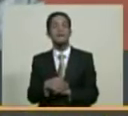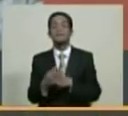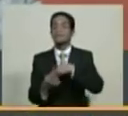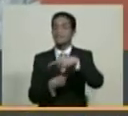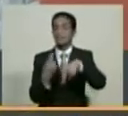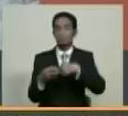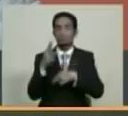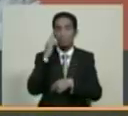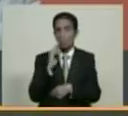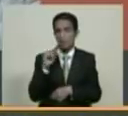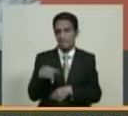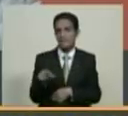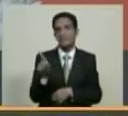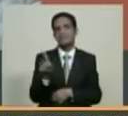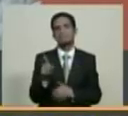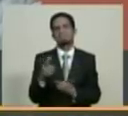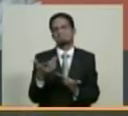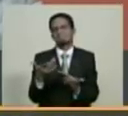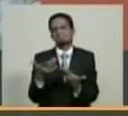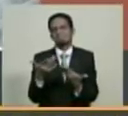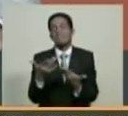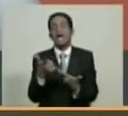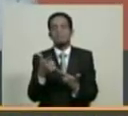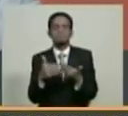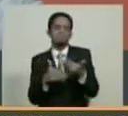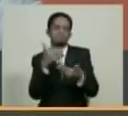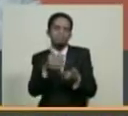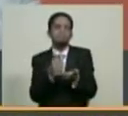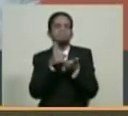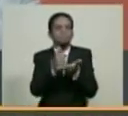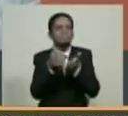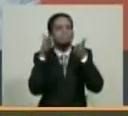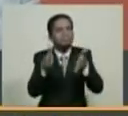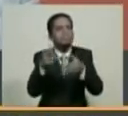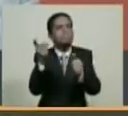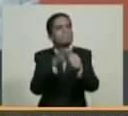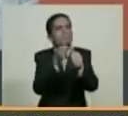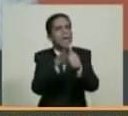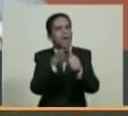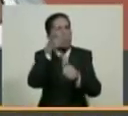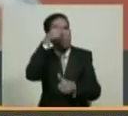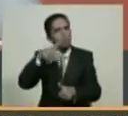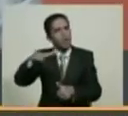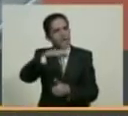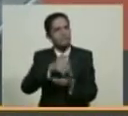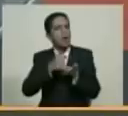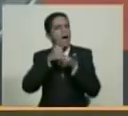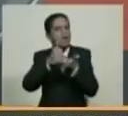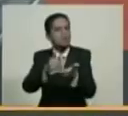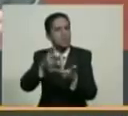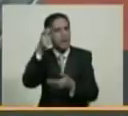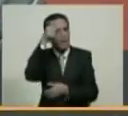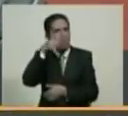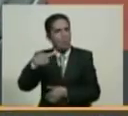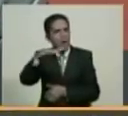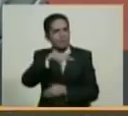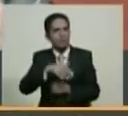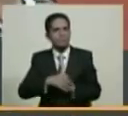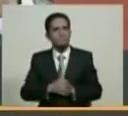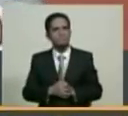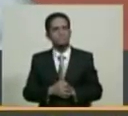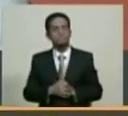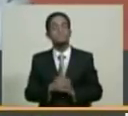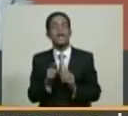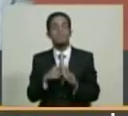caracterizado siempre por tener delante al pueblo, por beneficiar al pueblo. En función de eso,